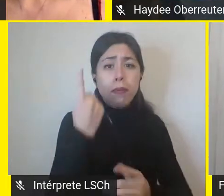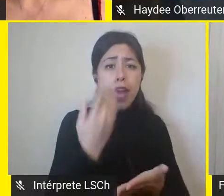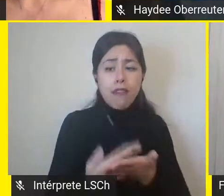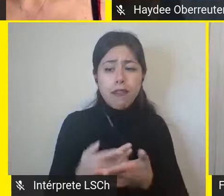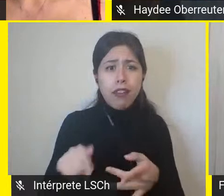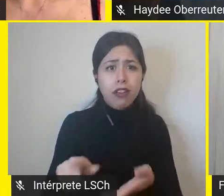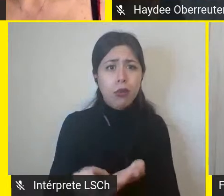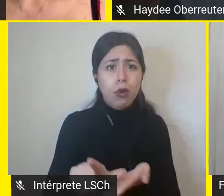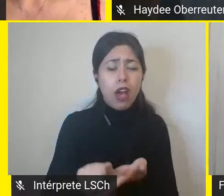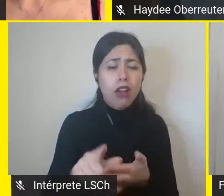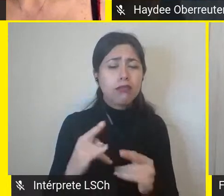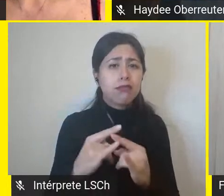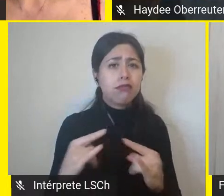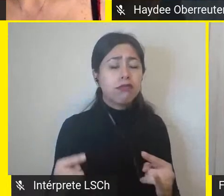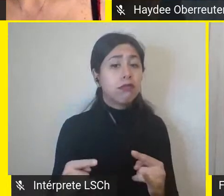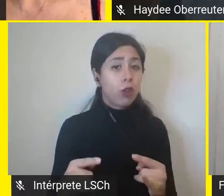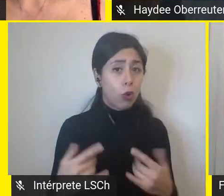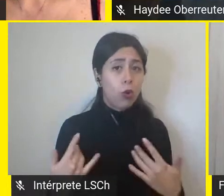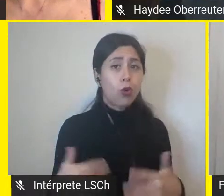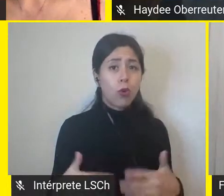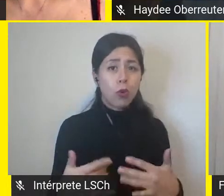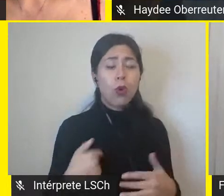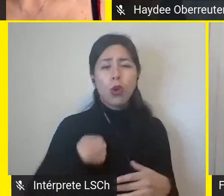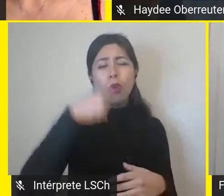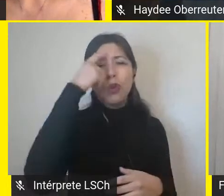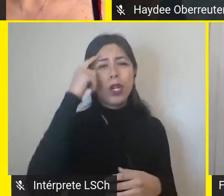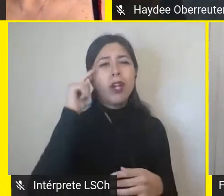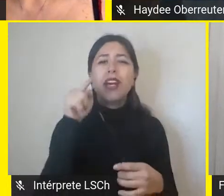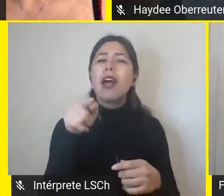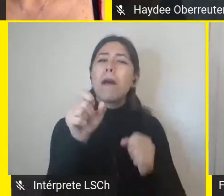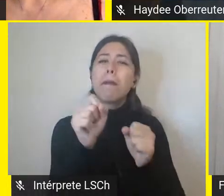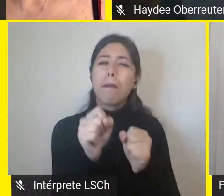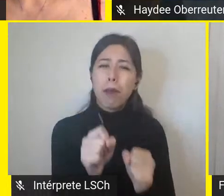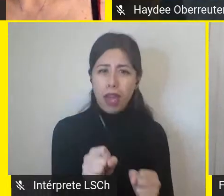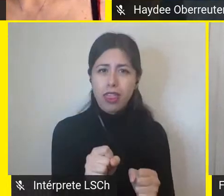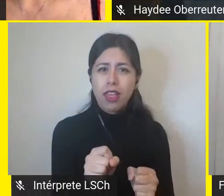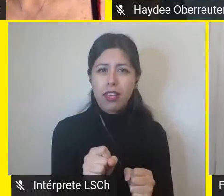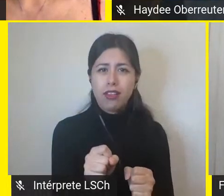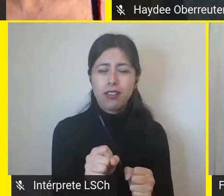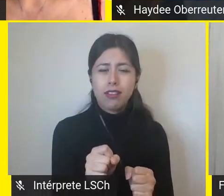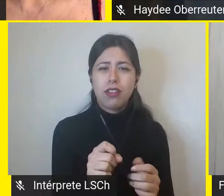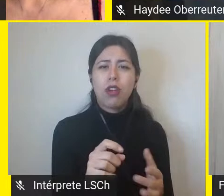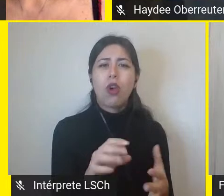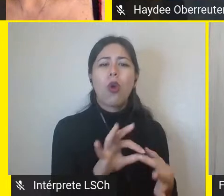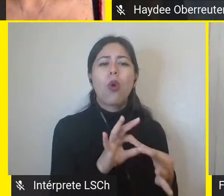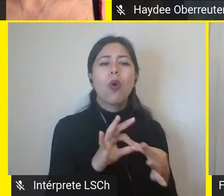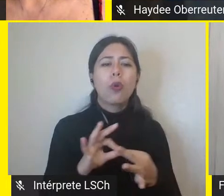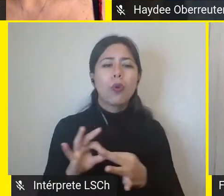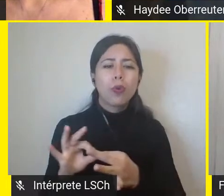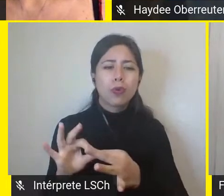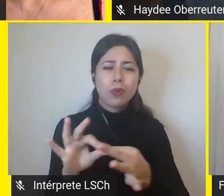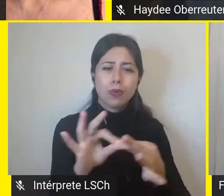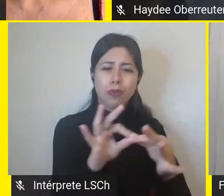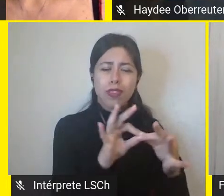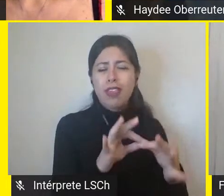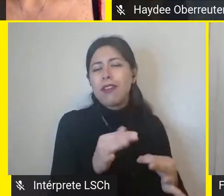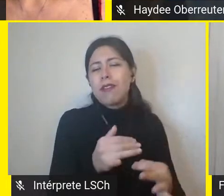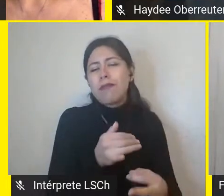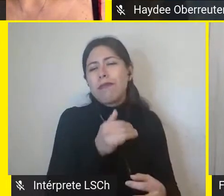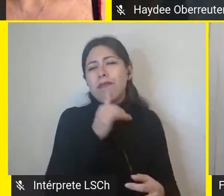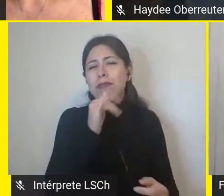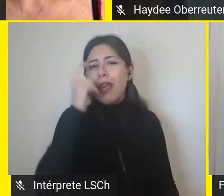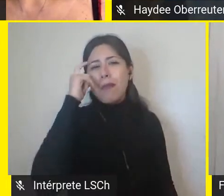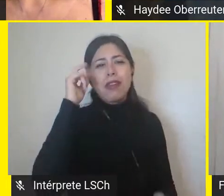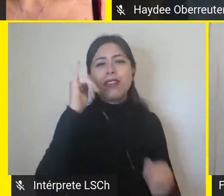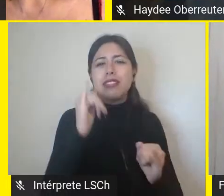me parece que sí es posible la unidad, no sé si pienso siempre en la